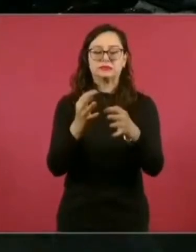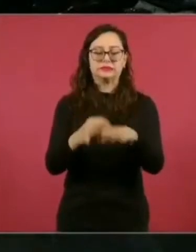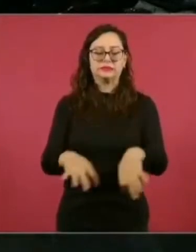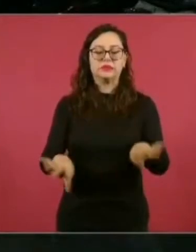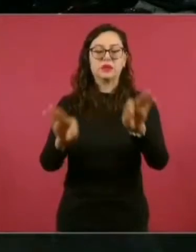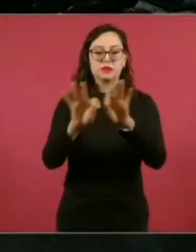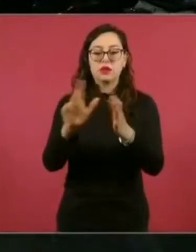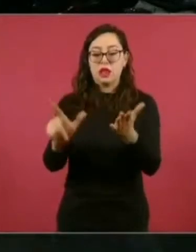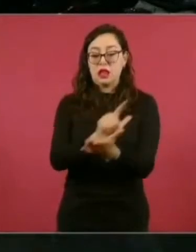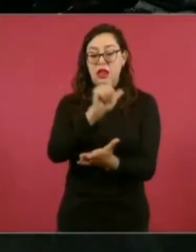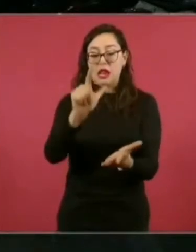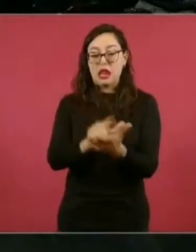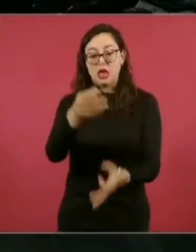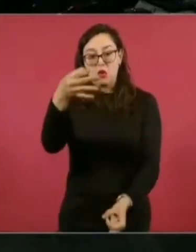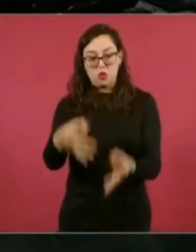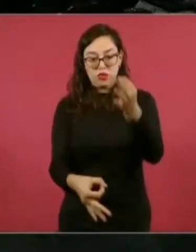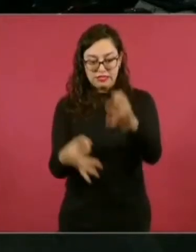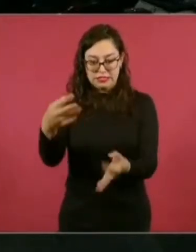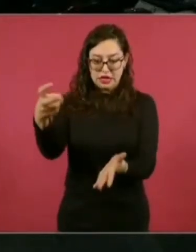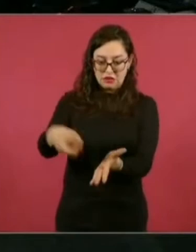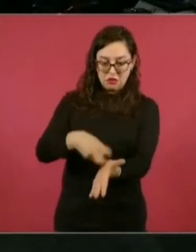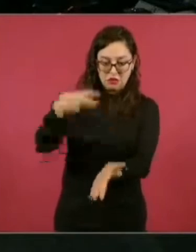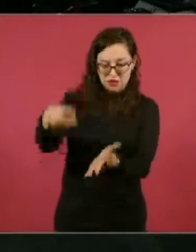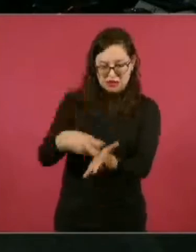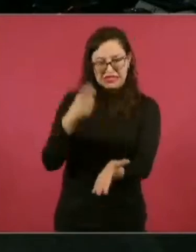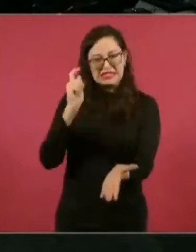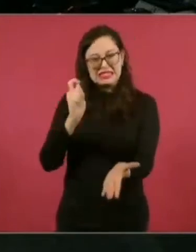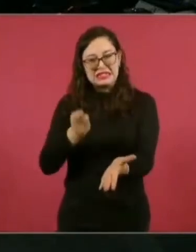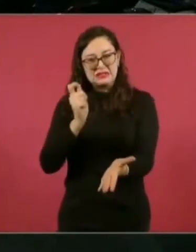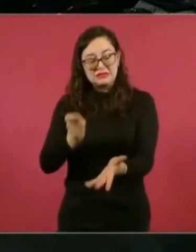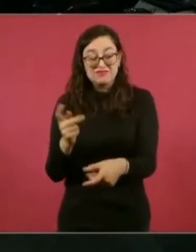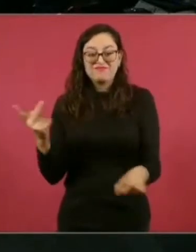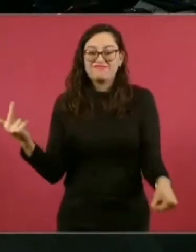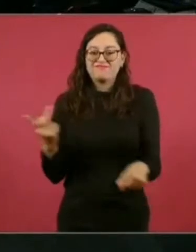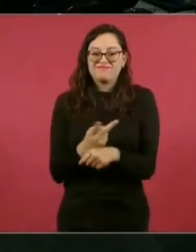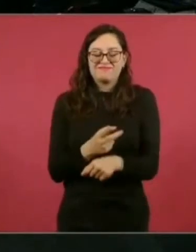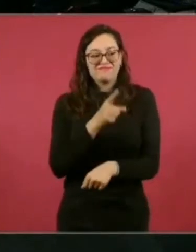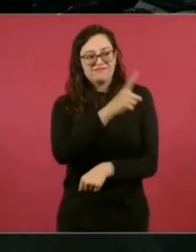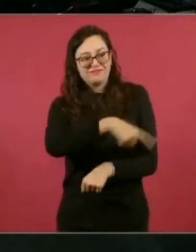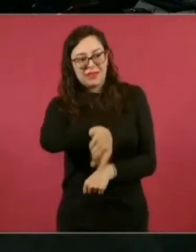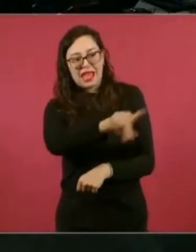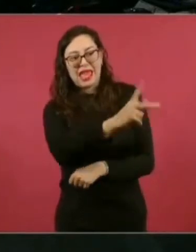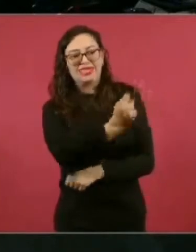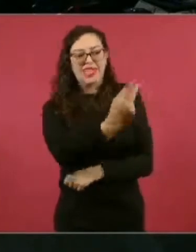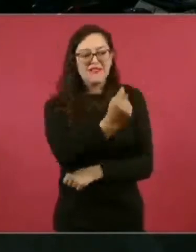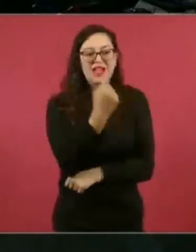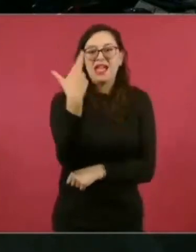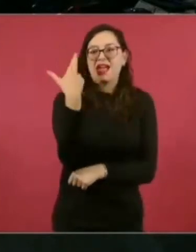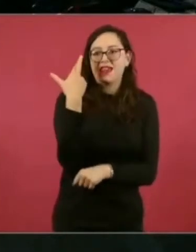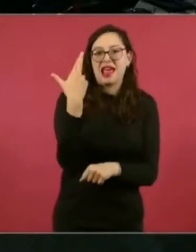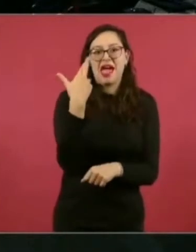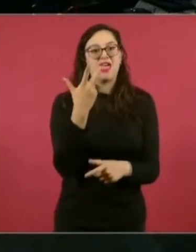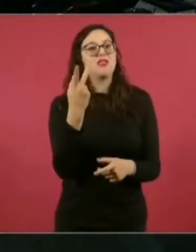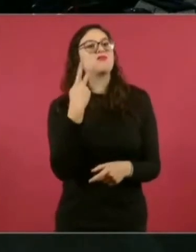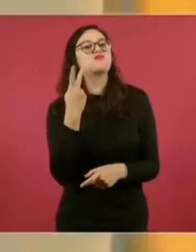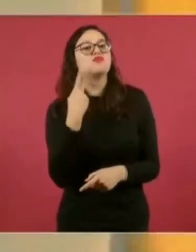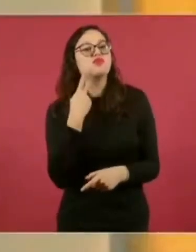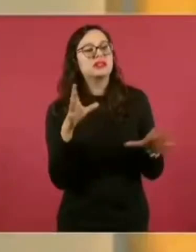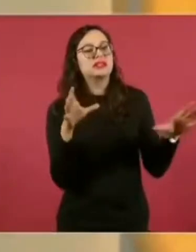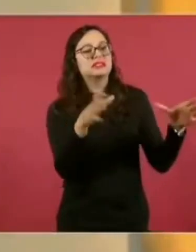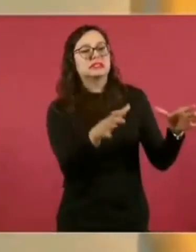al Poder Judicial. Como sabemos, ha habido mucha manipulación alrededor de esta reforma,